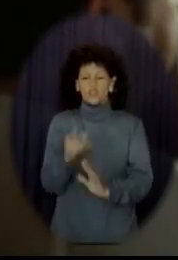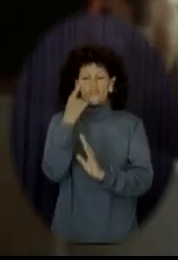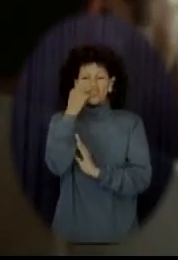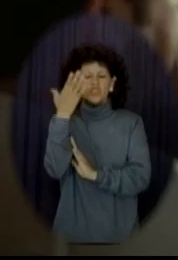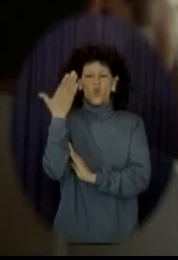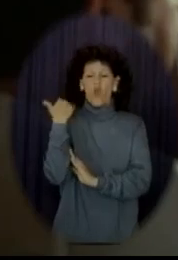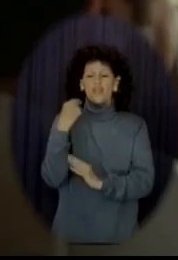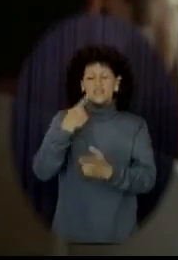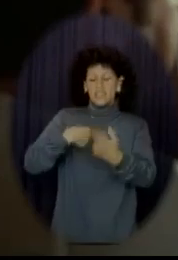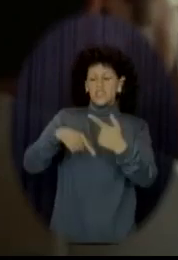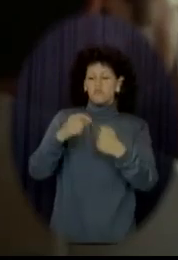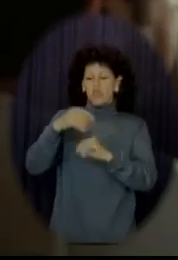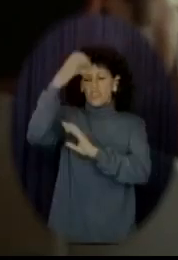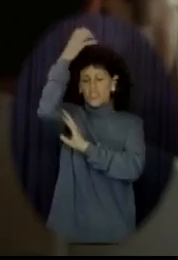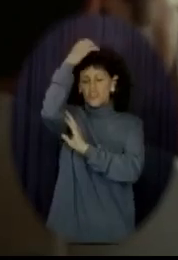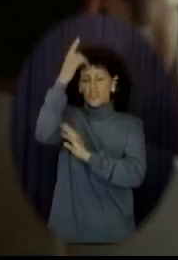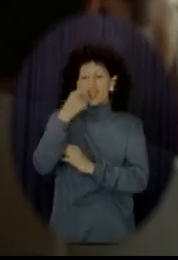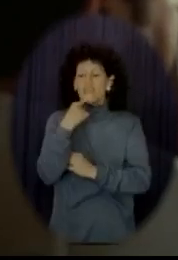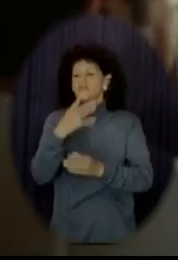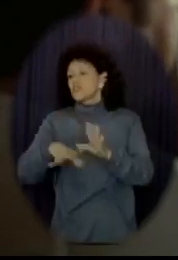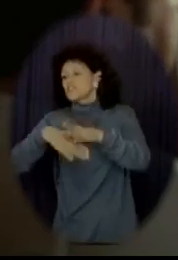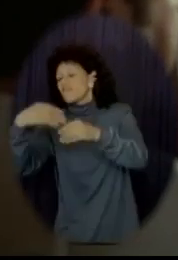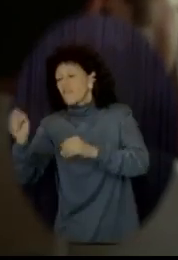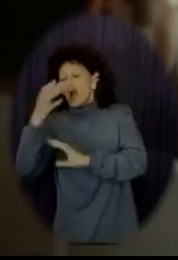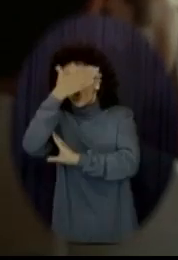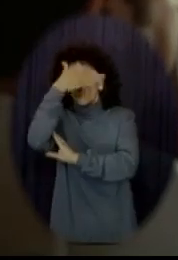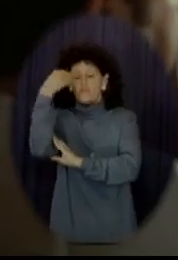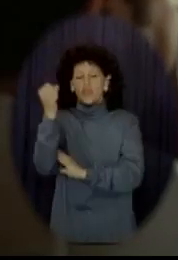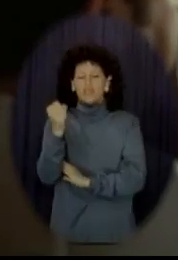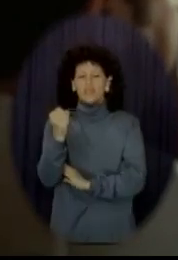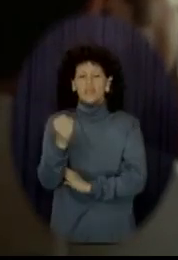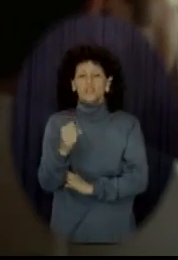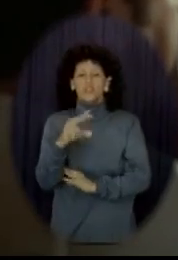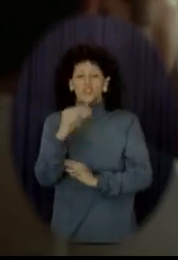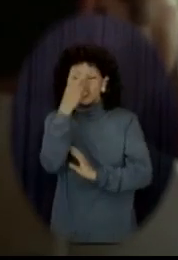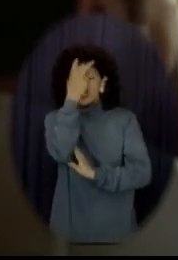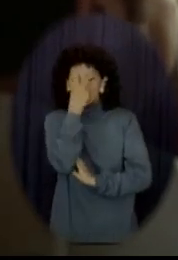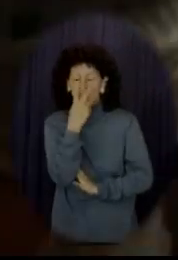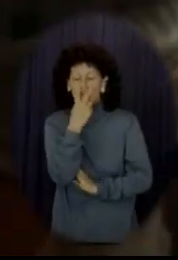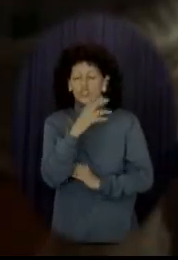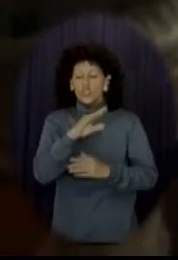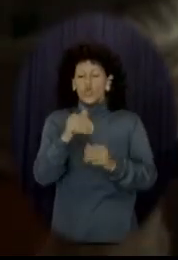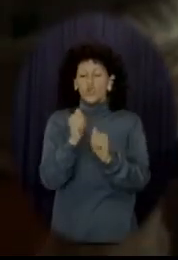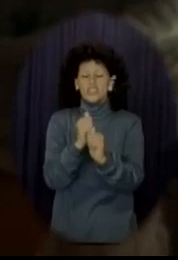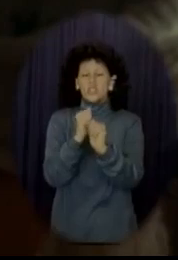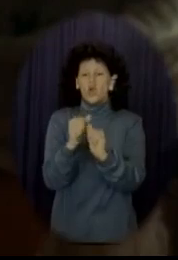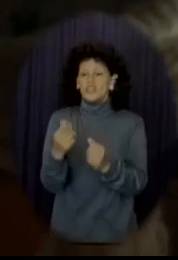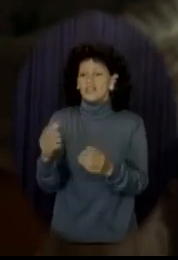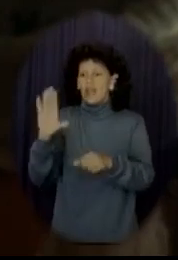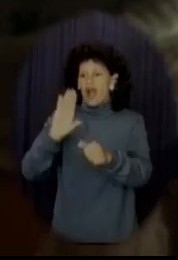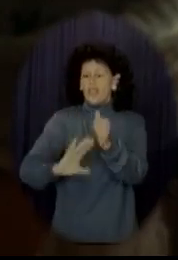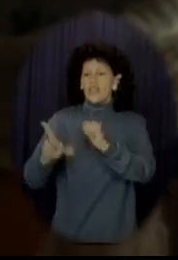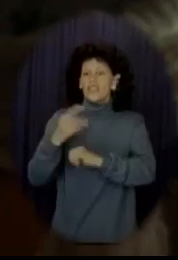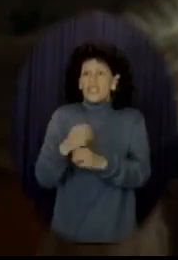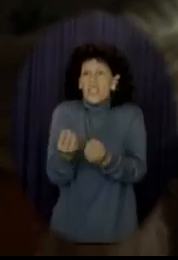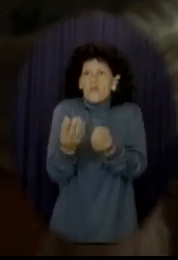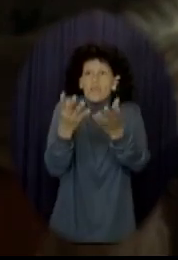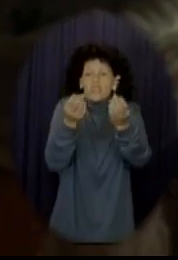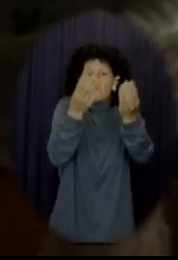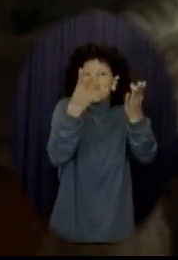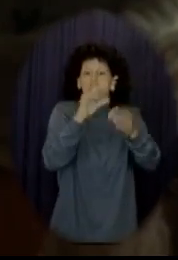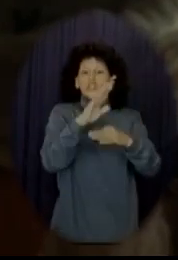visto antes. Vienen, se proclaman, se van, se olvidan. No sean ciegos. Sus seguidores aumentan cada